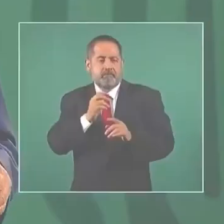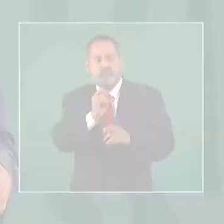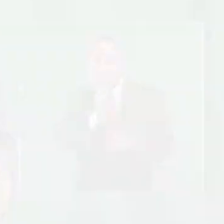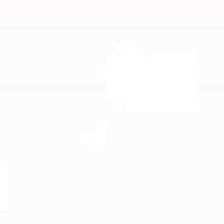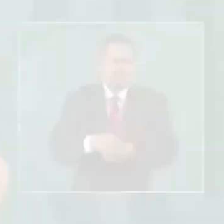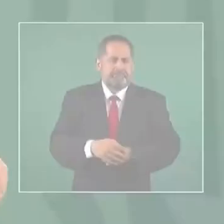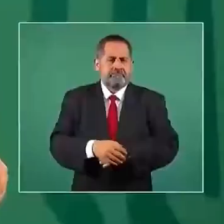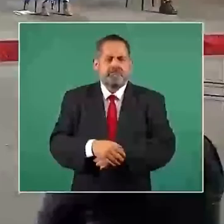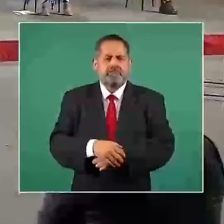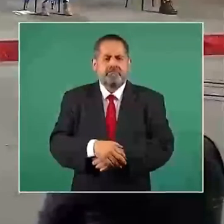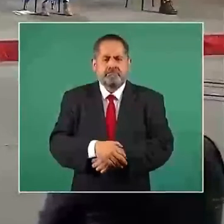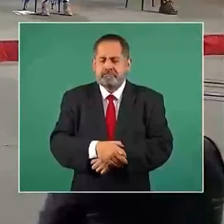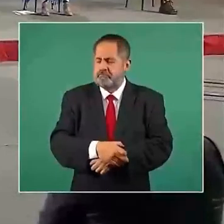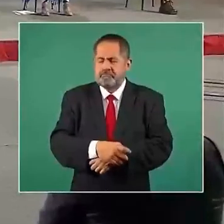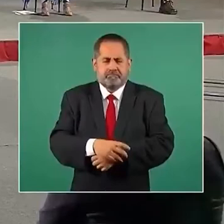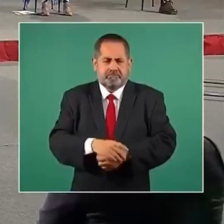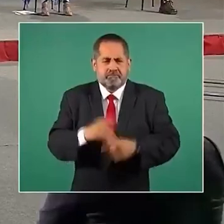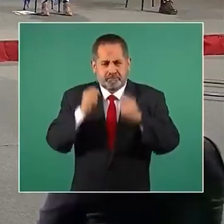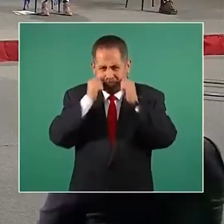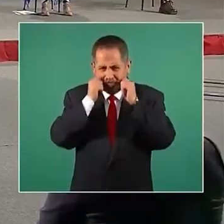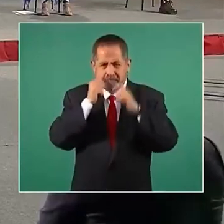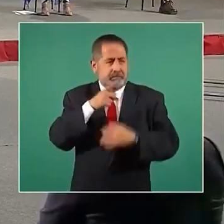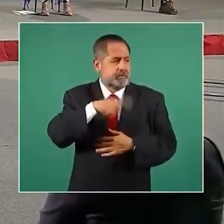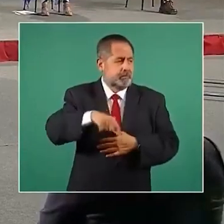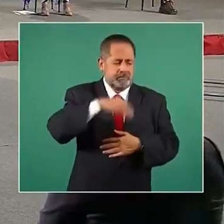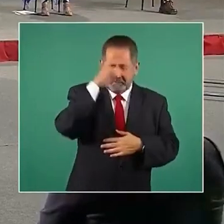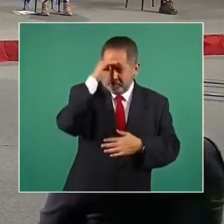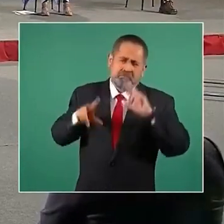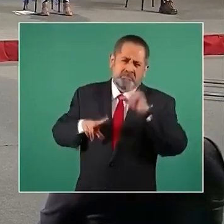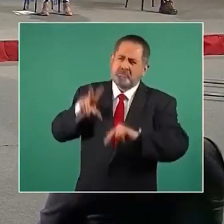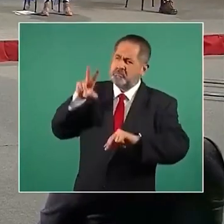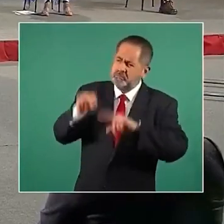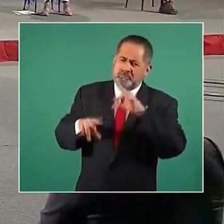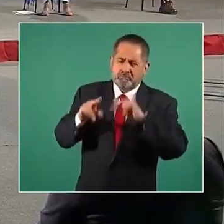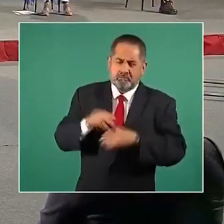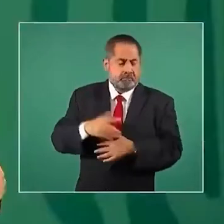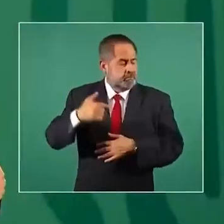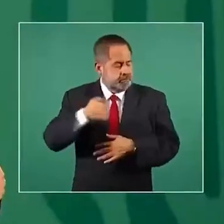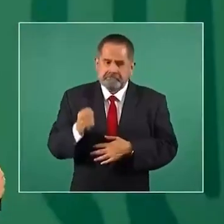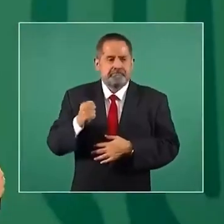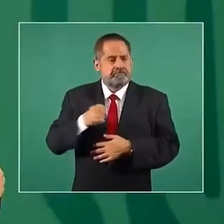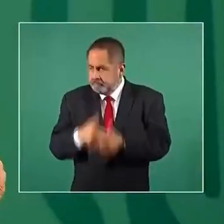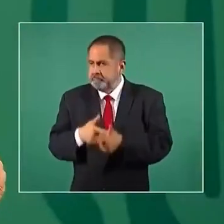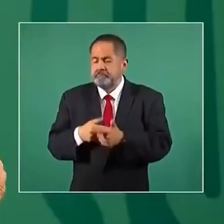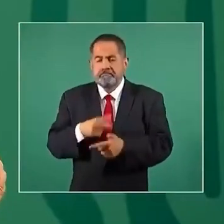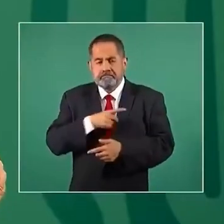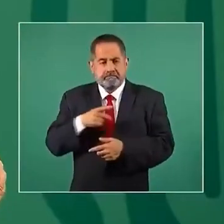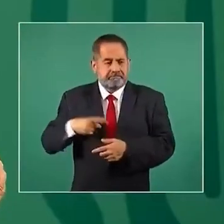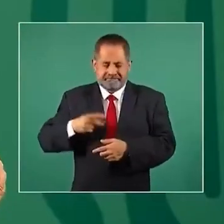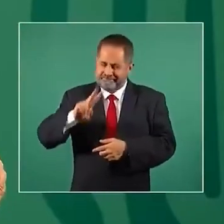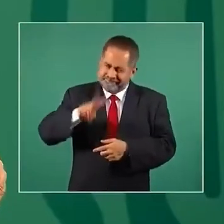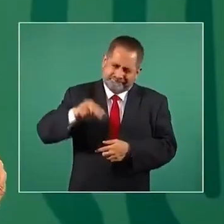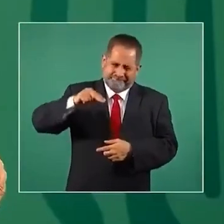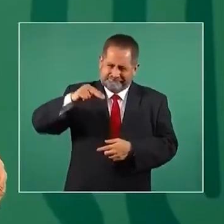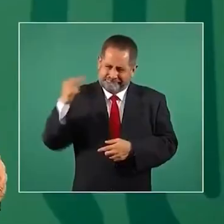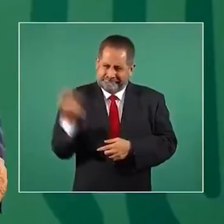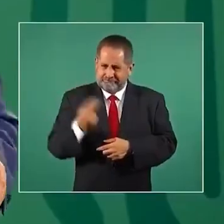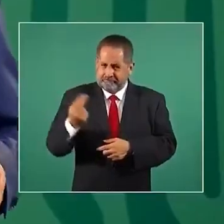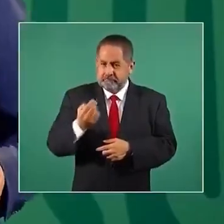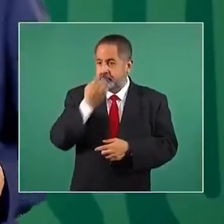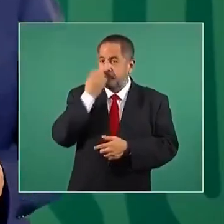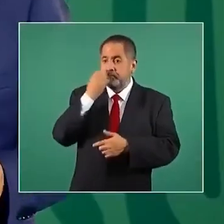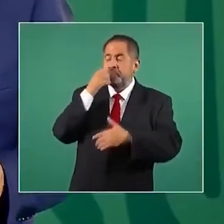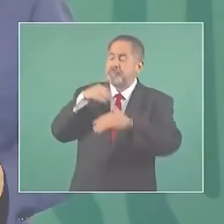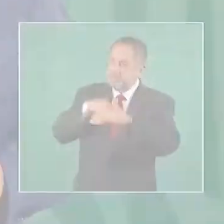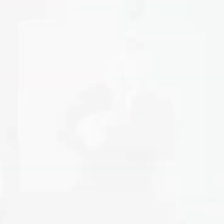finales de agosto. No me importa que la mayoría esté pensando en no regresar. Yo voy a sostener de que es indispensable que se